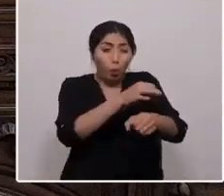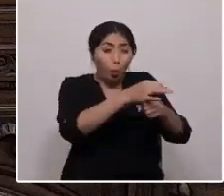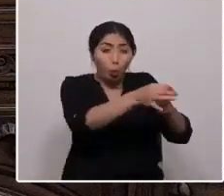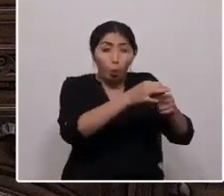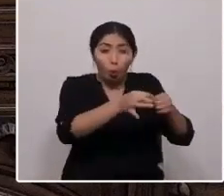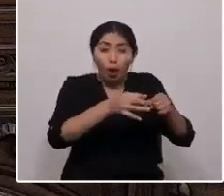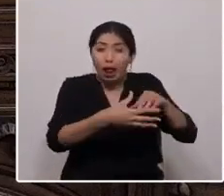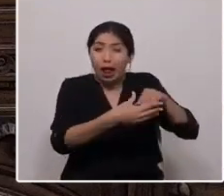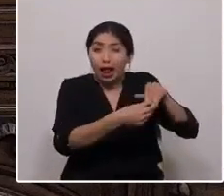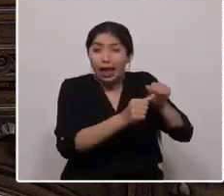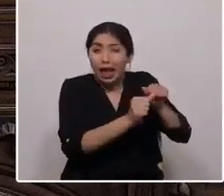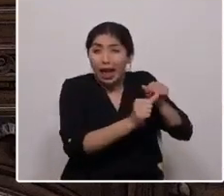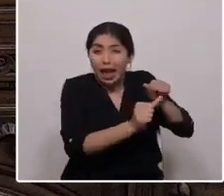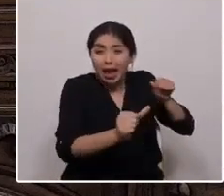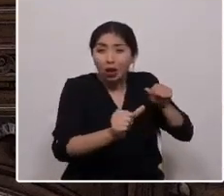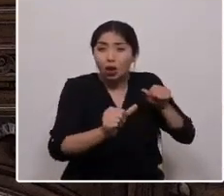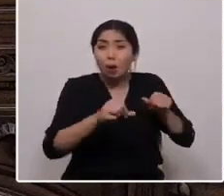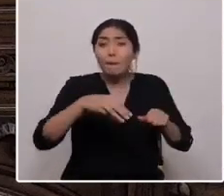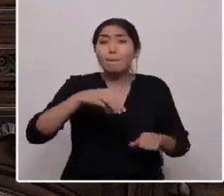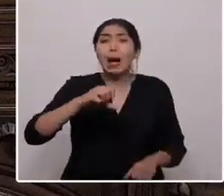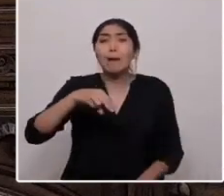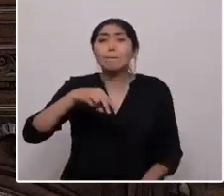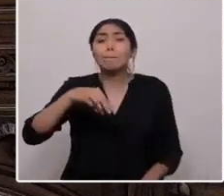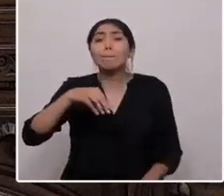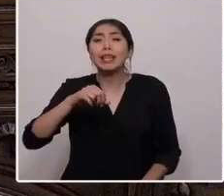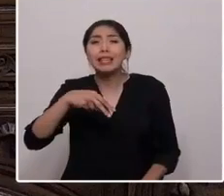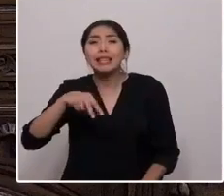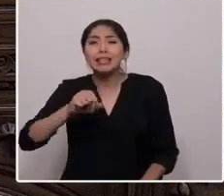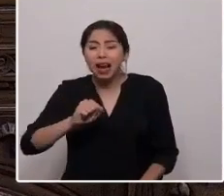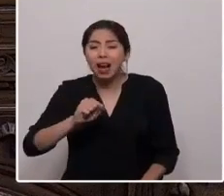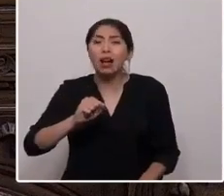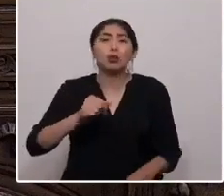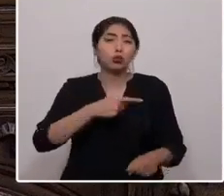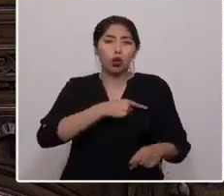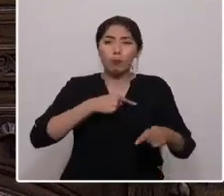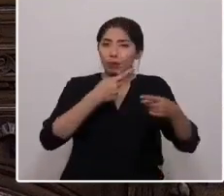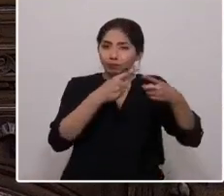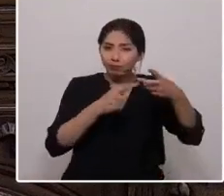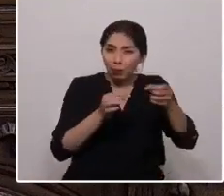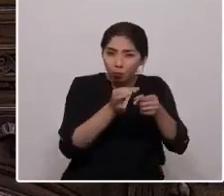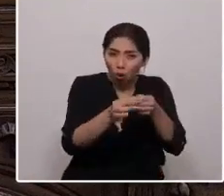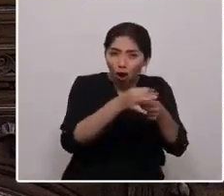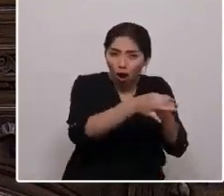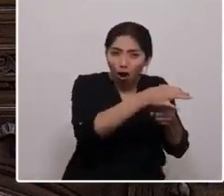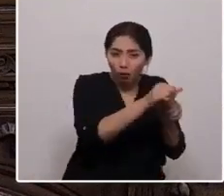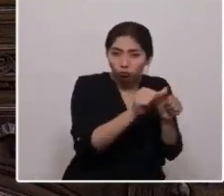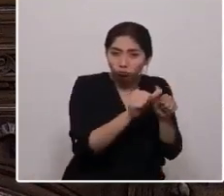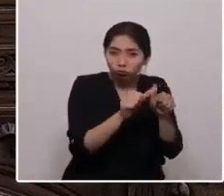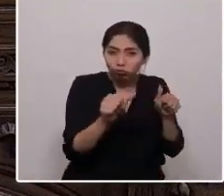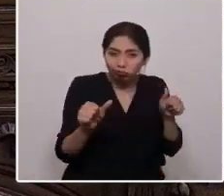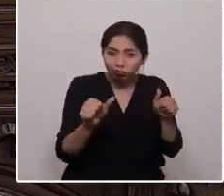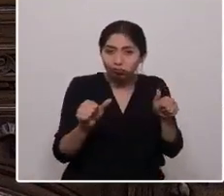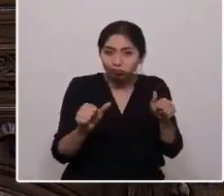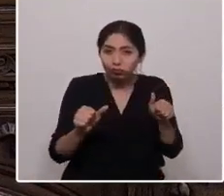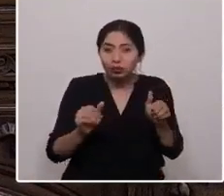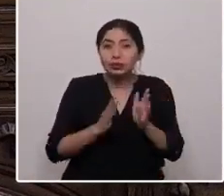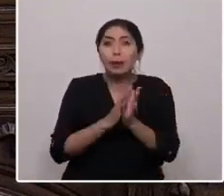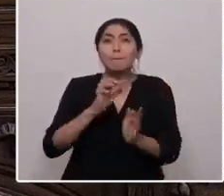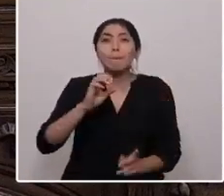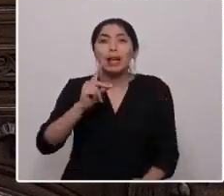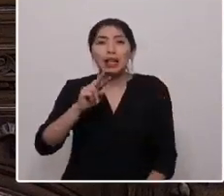oyagüe y pisca macaya huatacondo y yuca pica koxka san pedro' estación